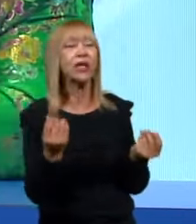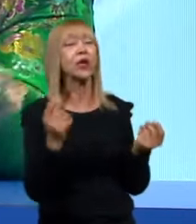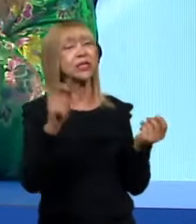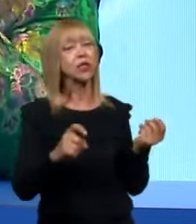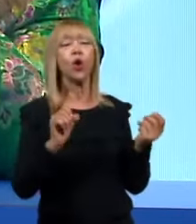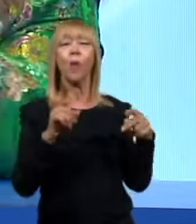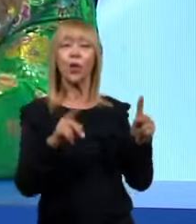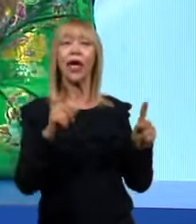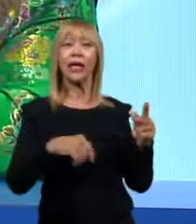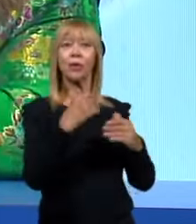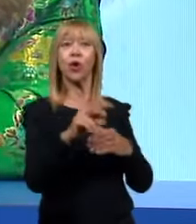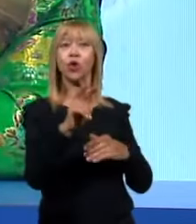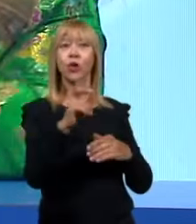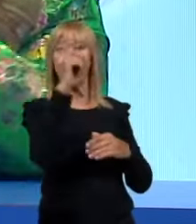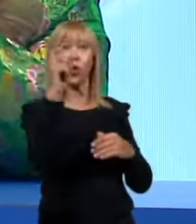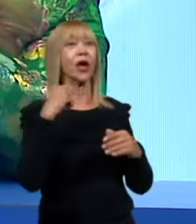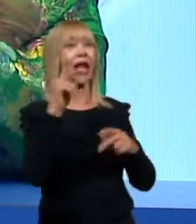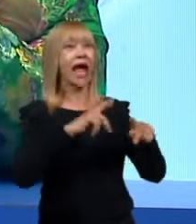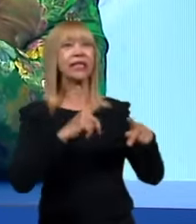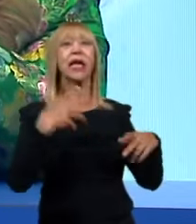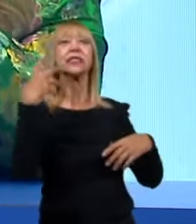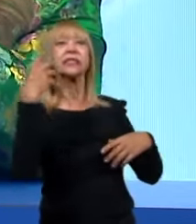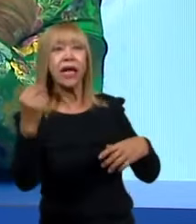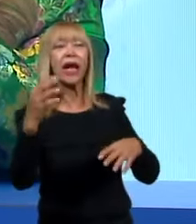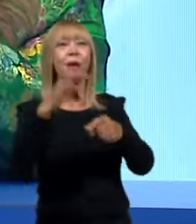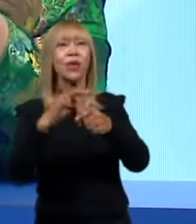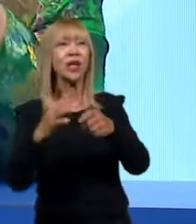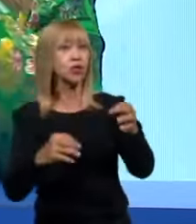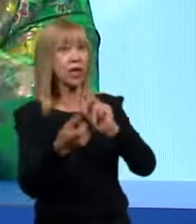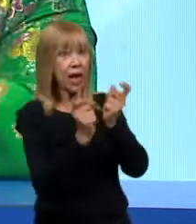la oportunidad este próximo 2 de junio que la gente salga a votar. Si usted quiere un cambio, salga a votar.